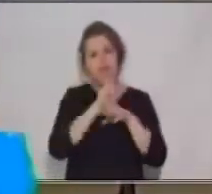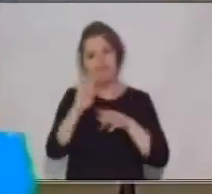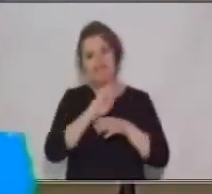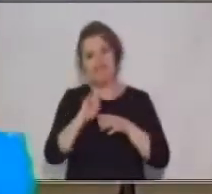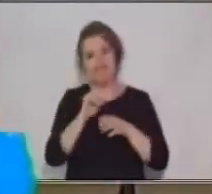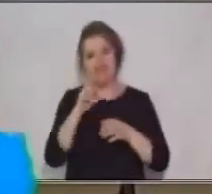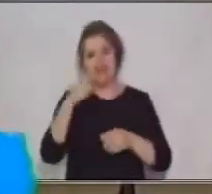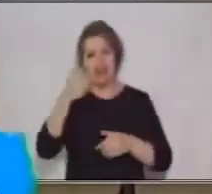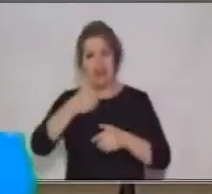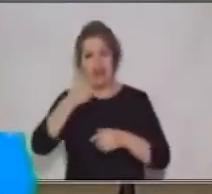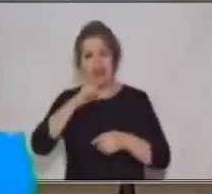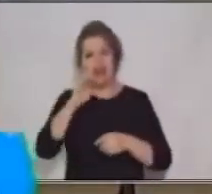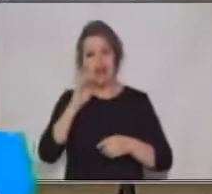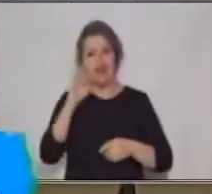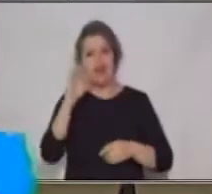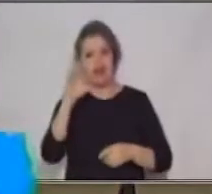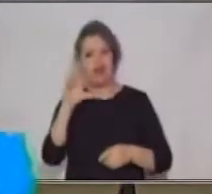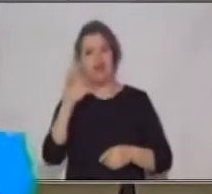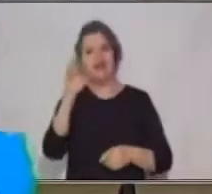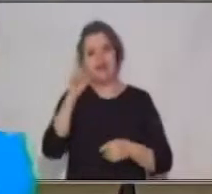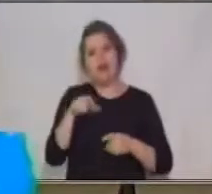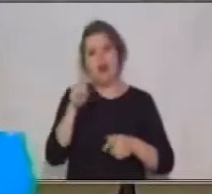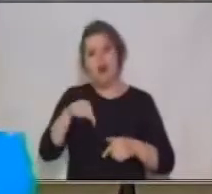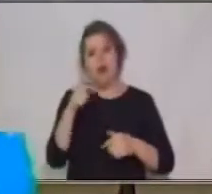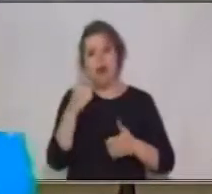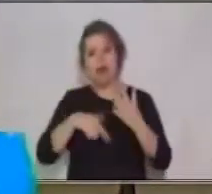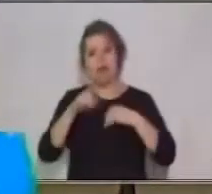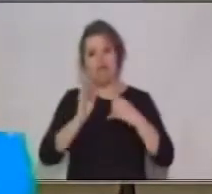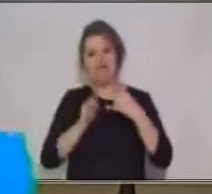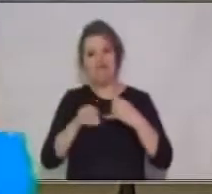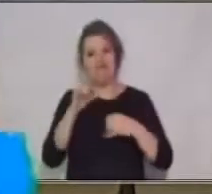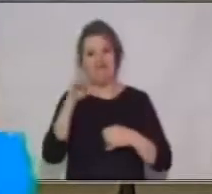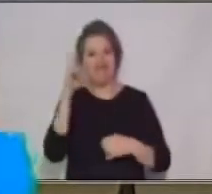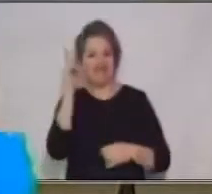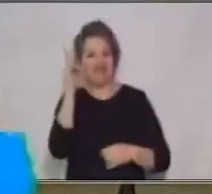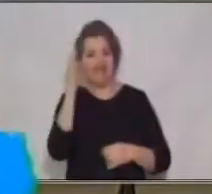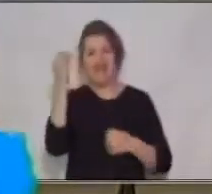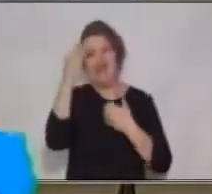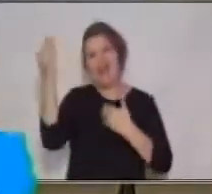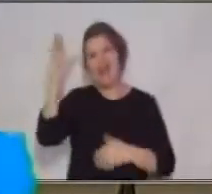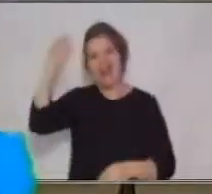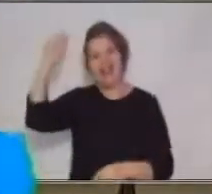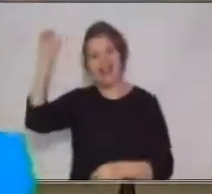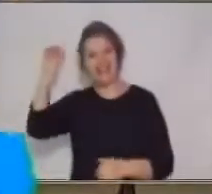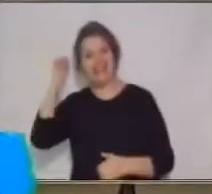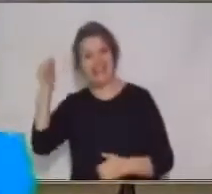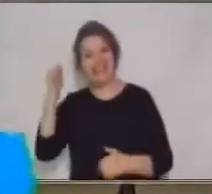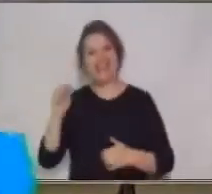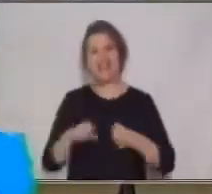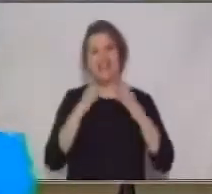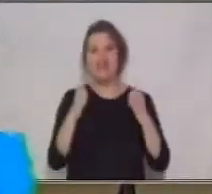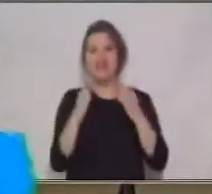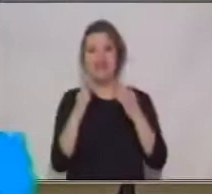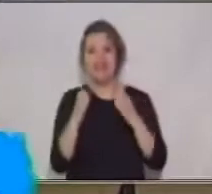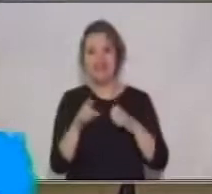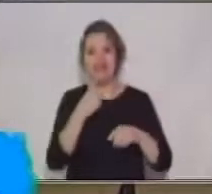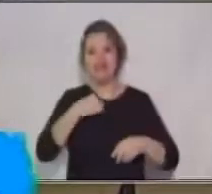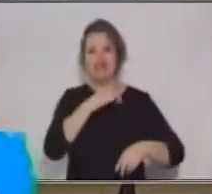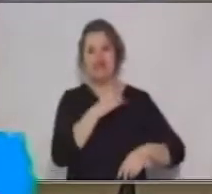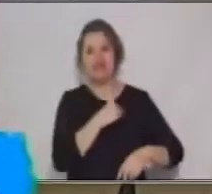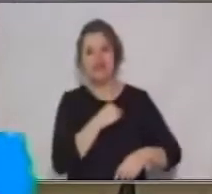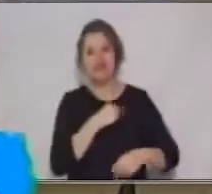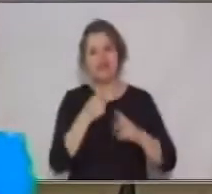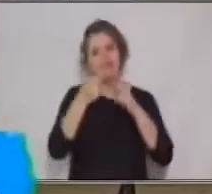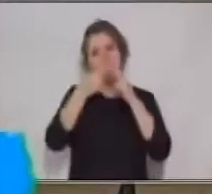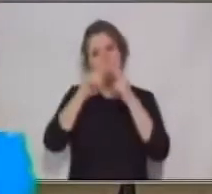su gel antibacterial. Y hoy, en lengua de señas, tenemos a Lorraine. Hola, Lorraine. Y así es entonces como nosotros vamos a